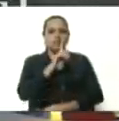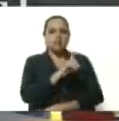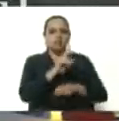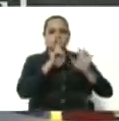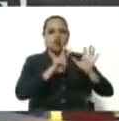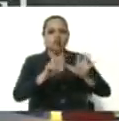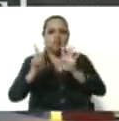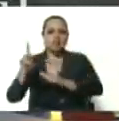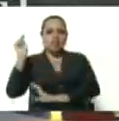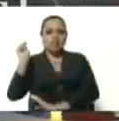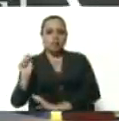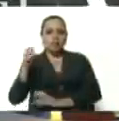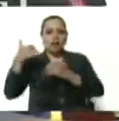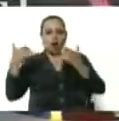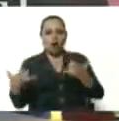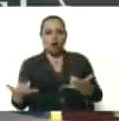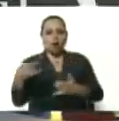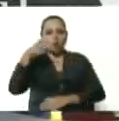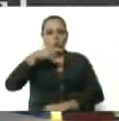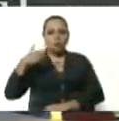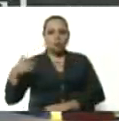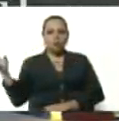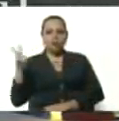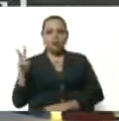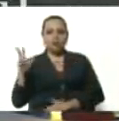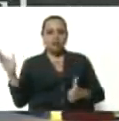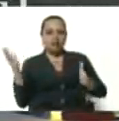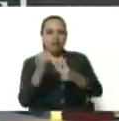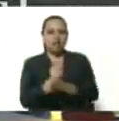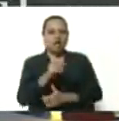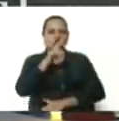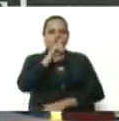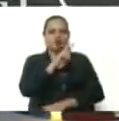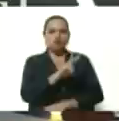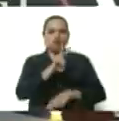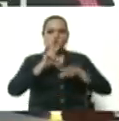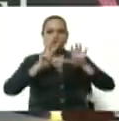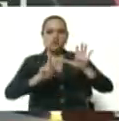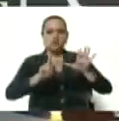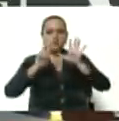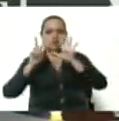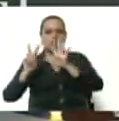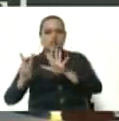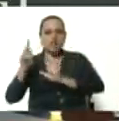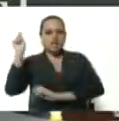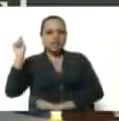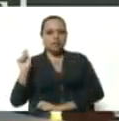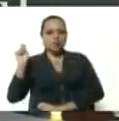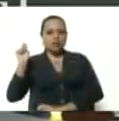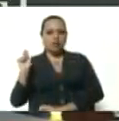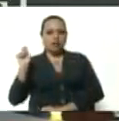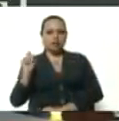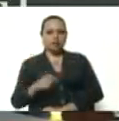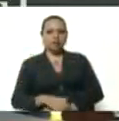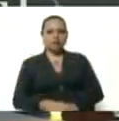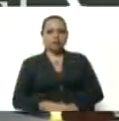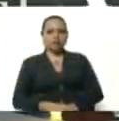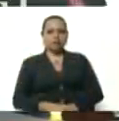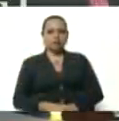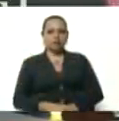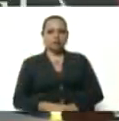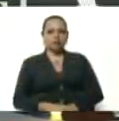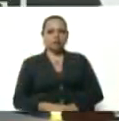167 diputados, ahora el pueblo venezolano va a elegir 277 diputados.